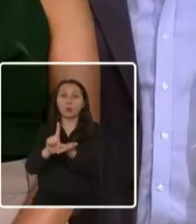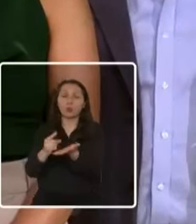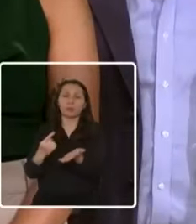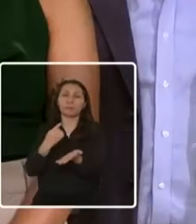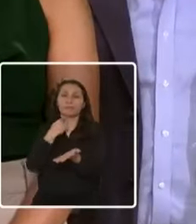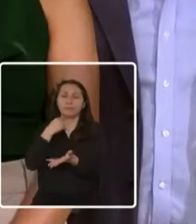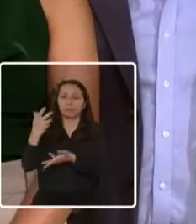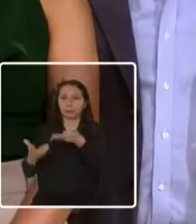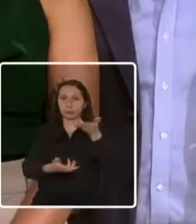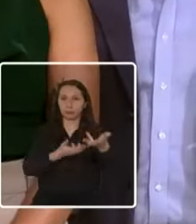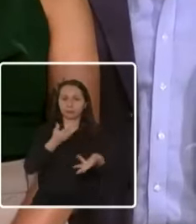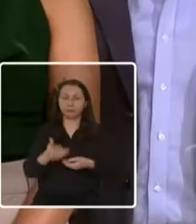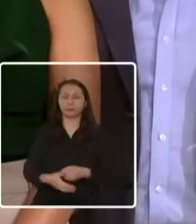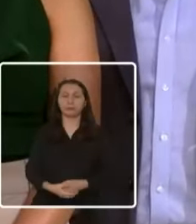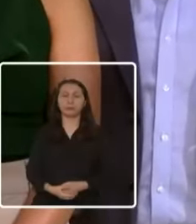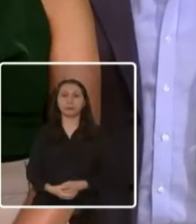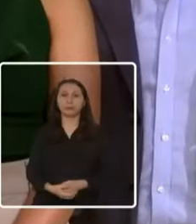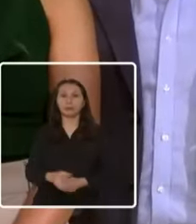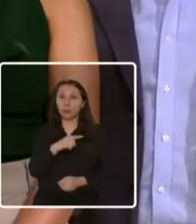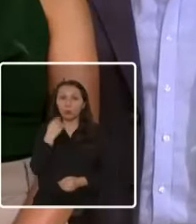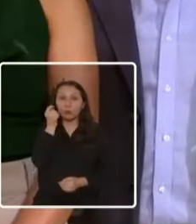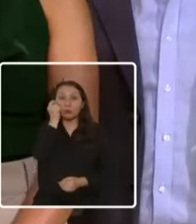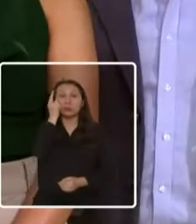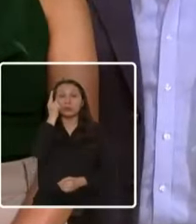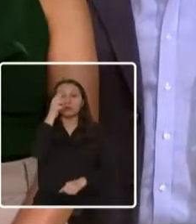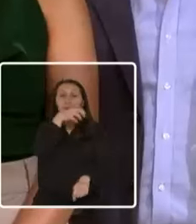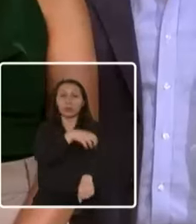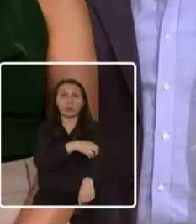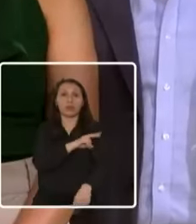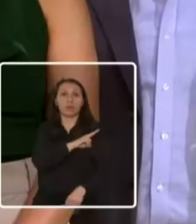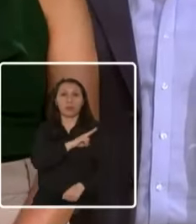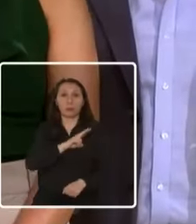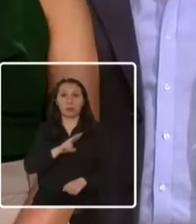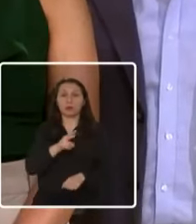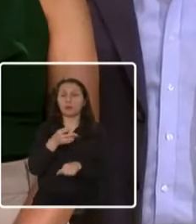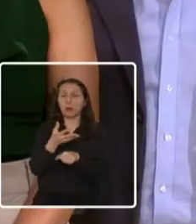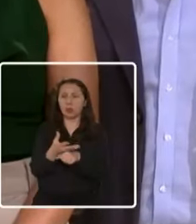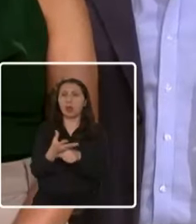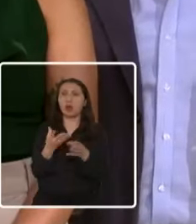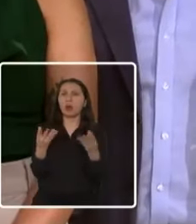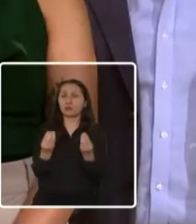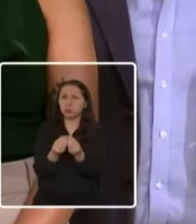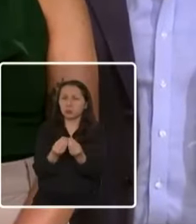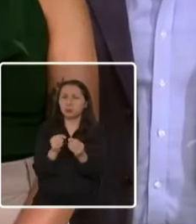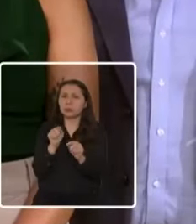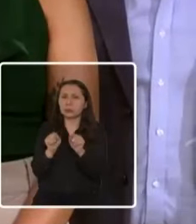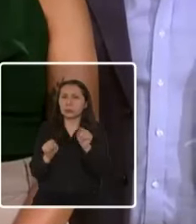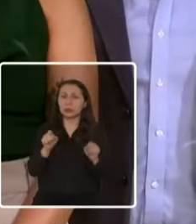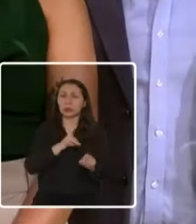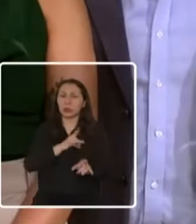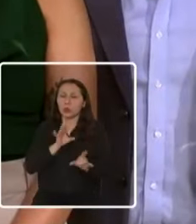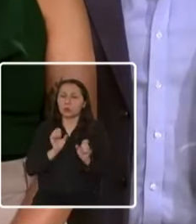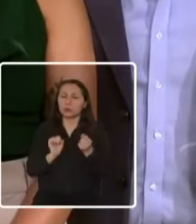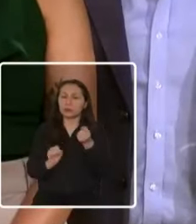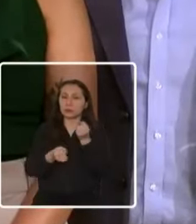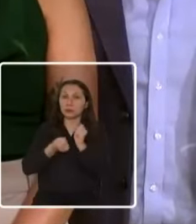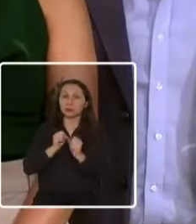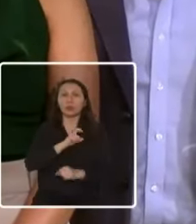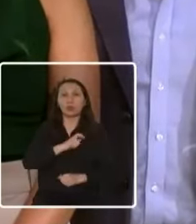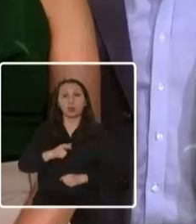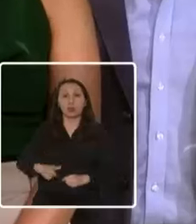lugares afectados. Sabemos que hoy día en la región de Valparaíso hay mucho dolor, mucha angustia y que